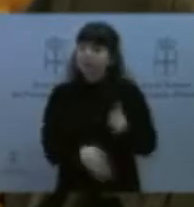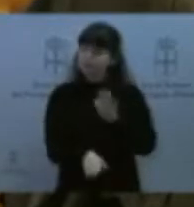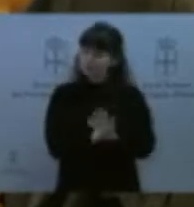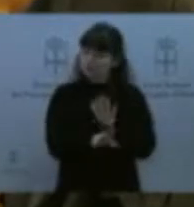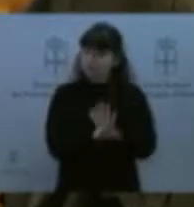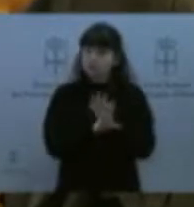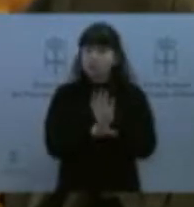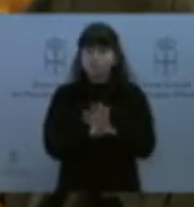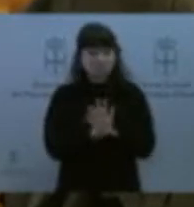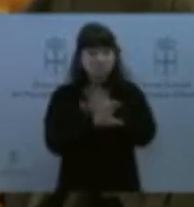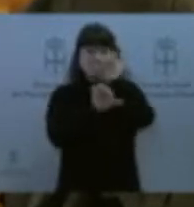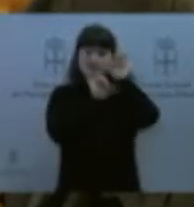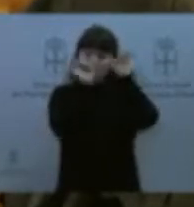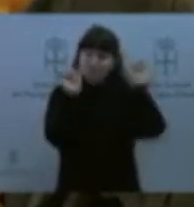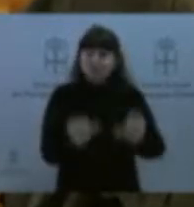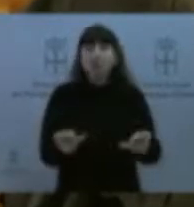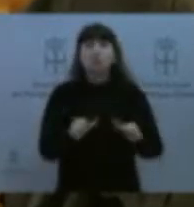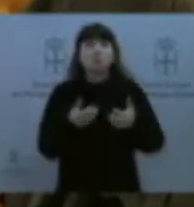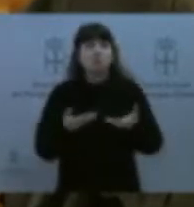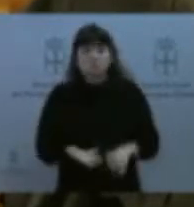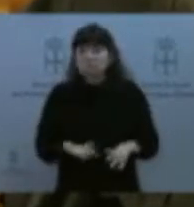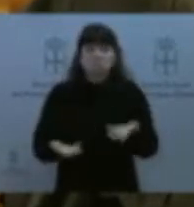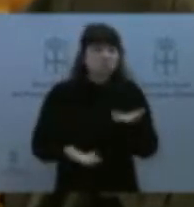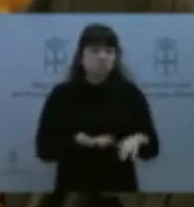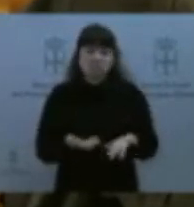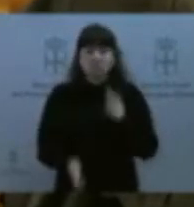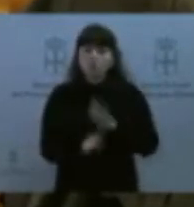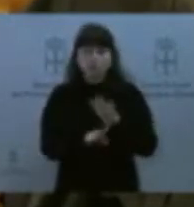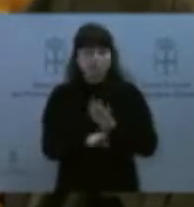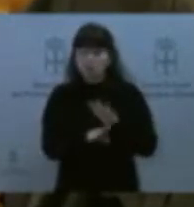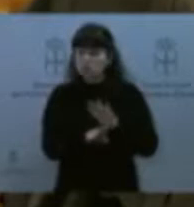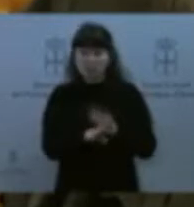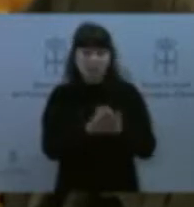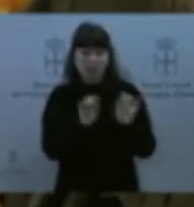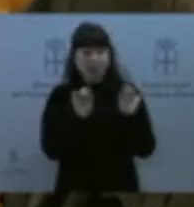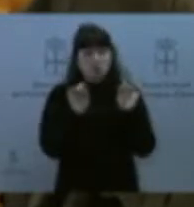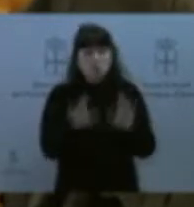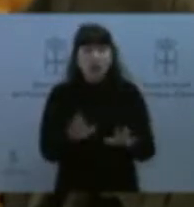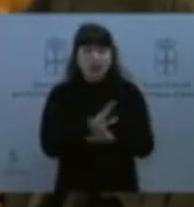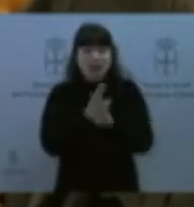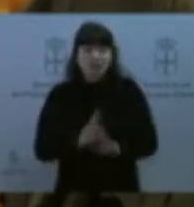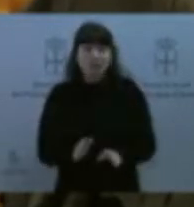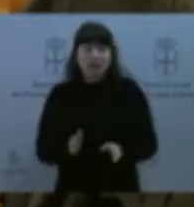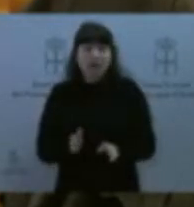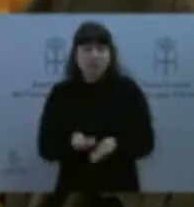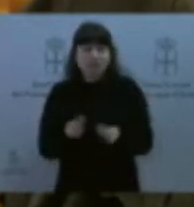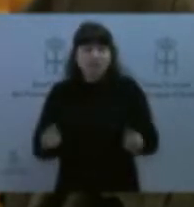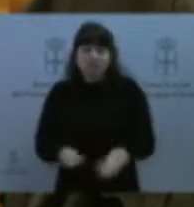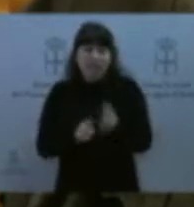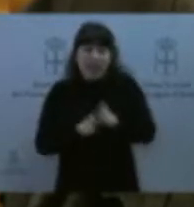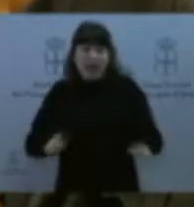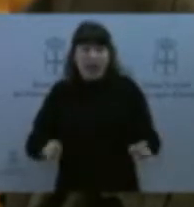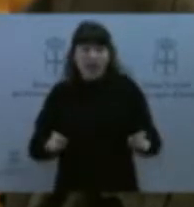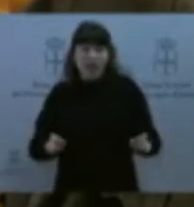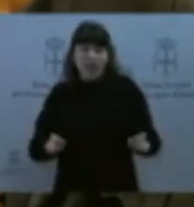porque sigan a este paso, y a este paso seguro que la gente ve seguir marchando del suroccidente.